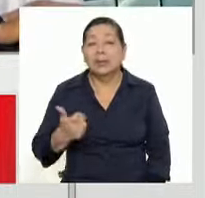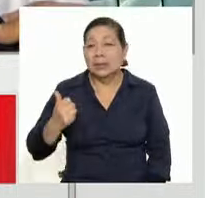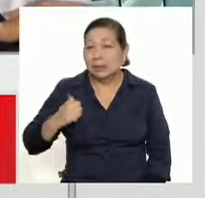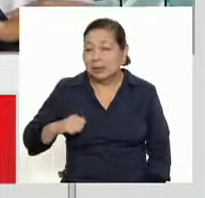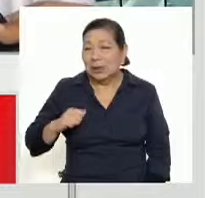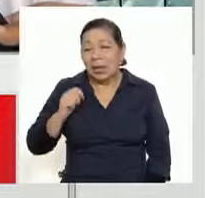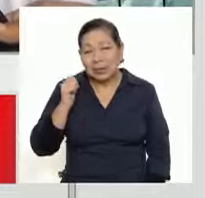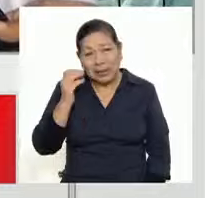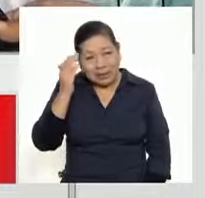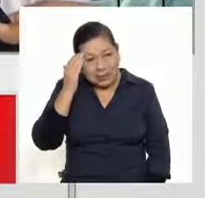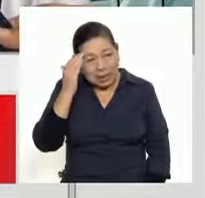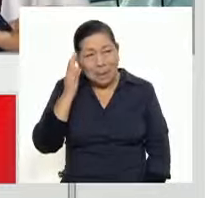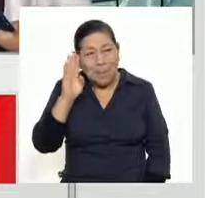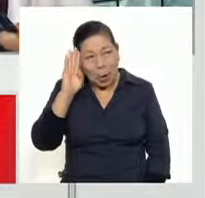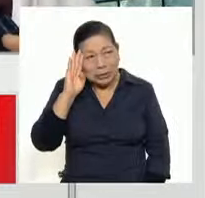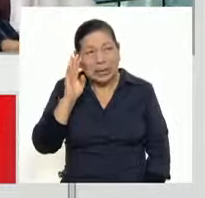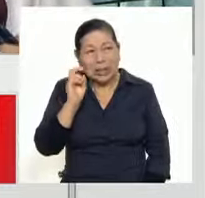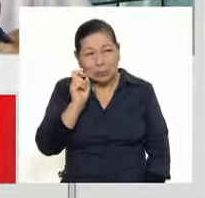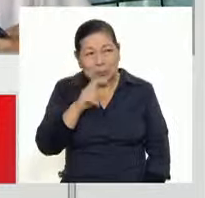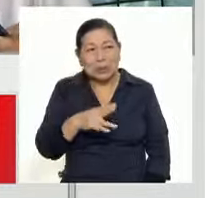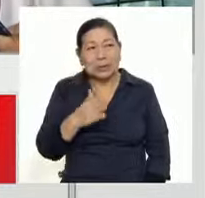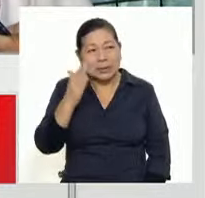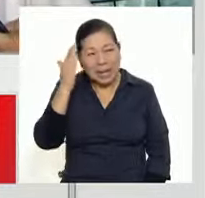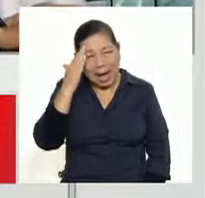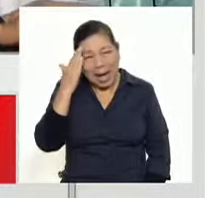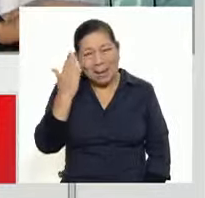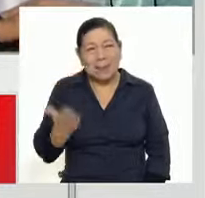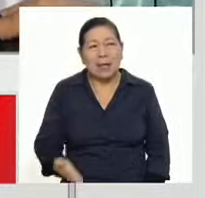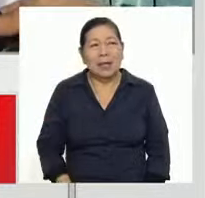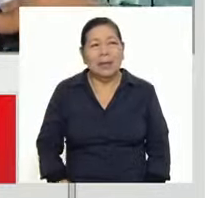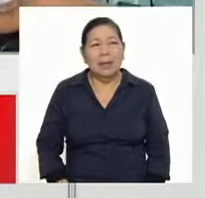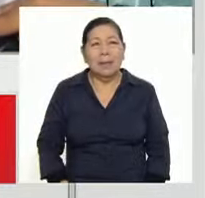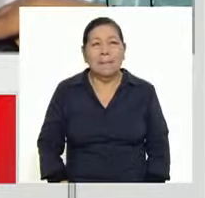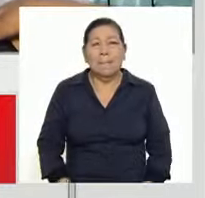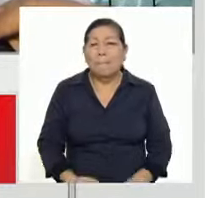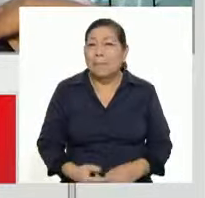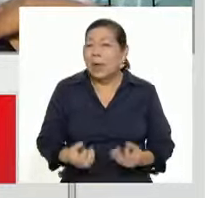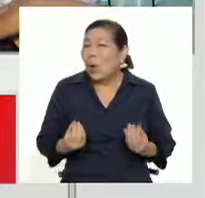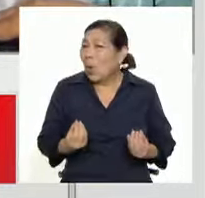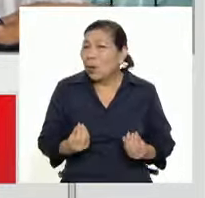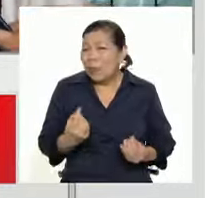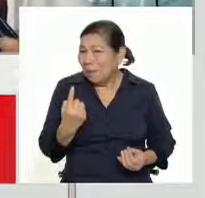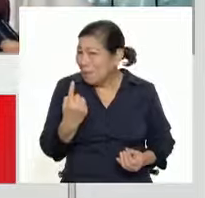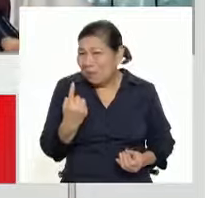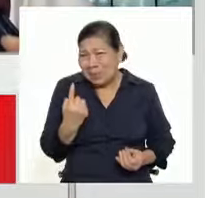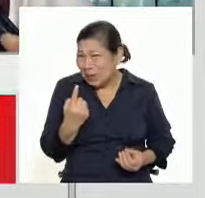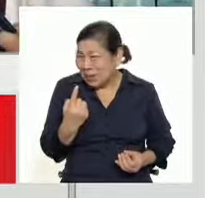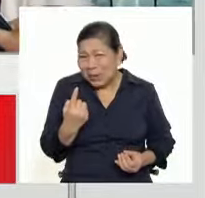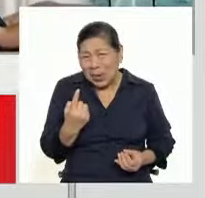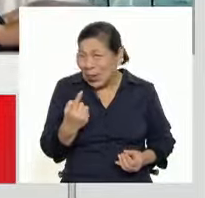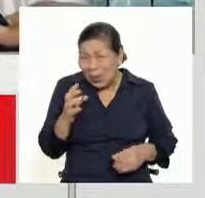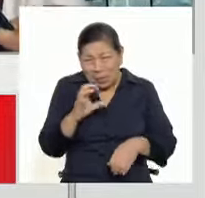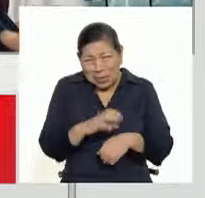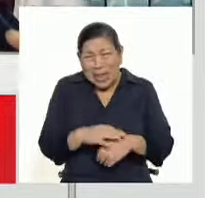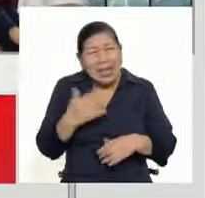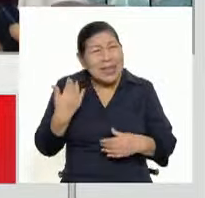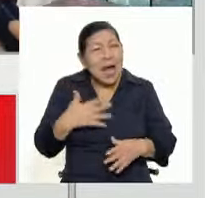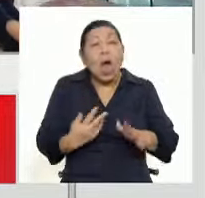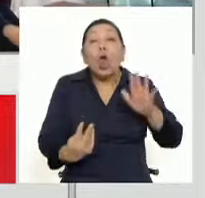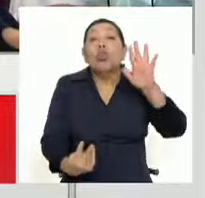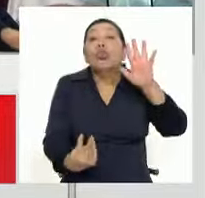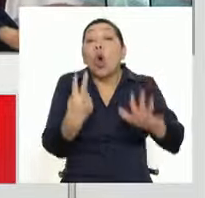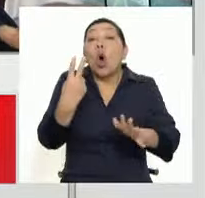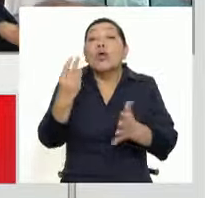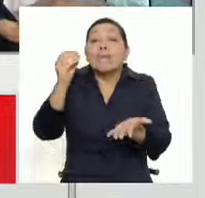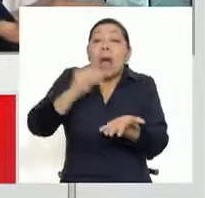acá del Agustino, por la Policía Nacional, por el Ministerio Público, por el Poder Judicial, porque este no es la primera vez que ha sido detenido, este ya la